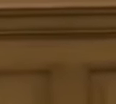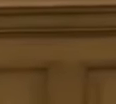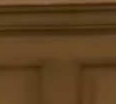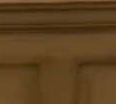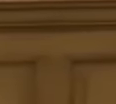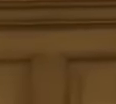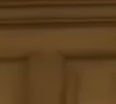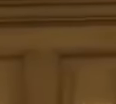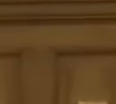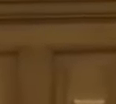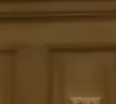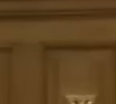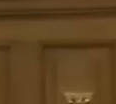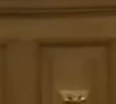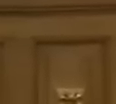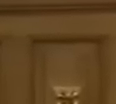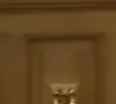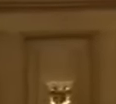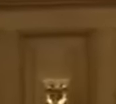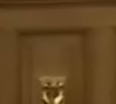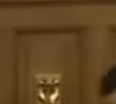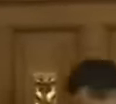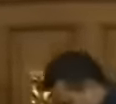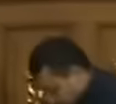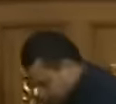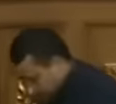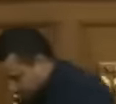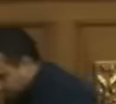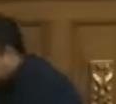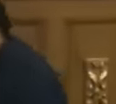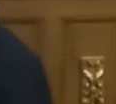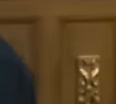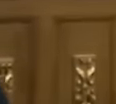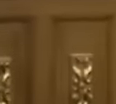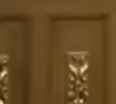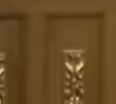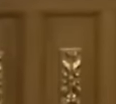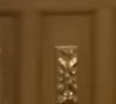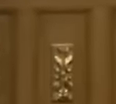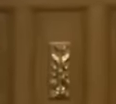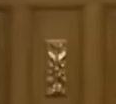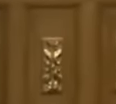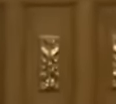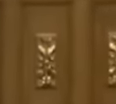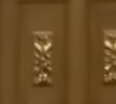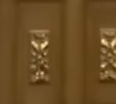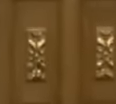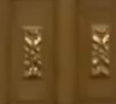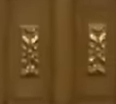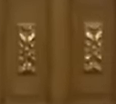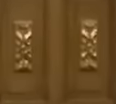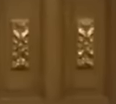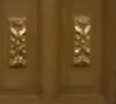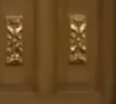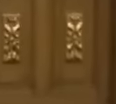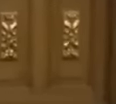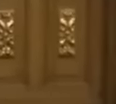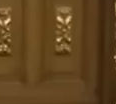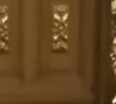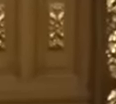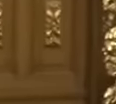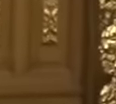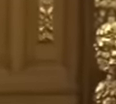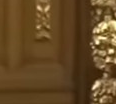Y bien, usuarios y usuarias de ANTV, ha culminado la sesión ordinaria del día de hoy, la cual inició con el punto